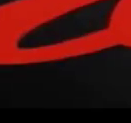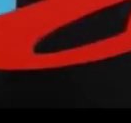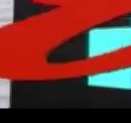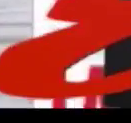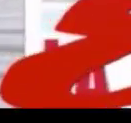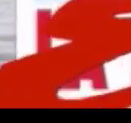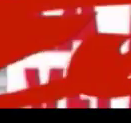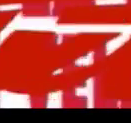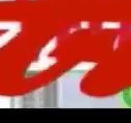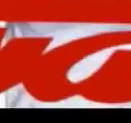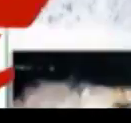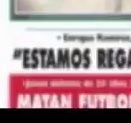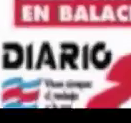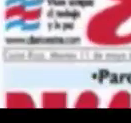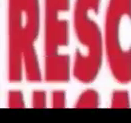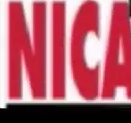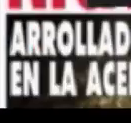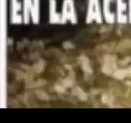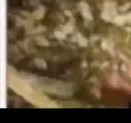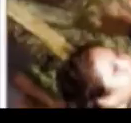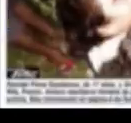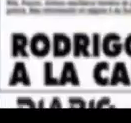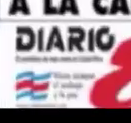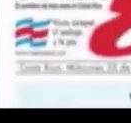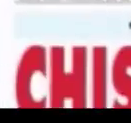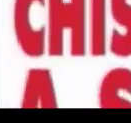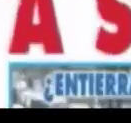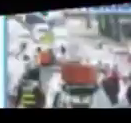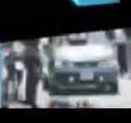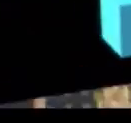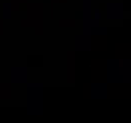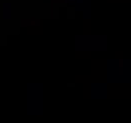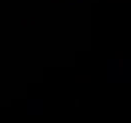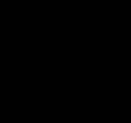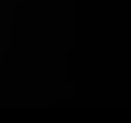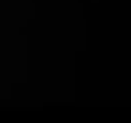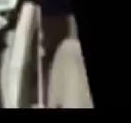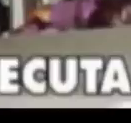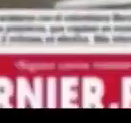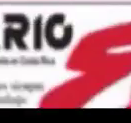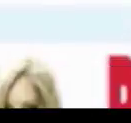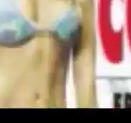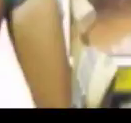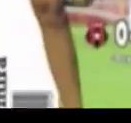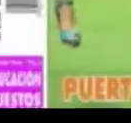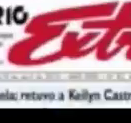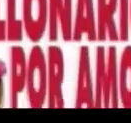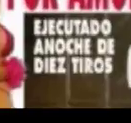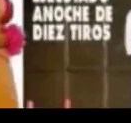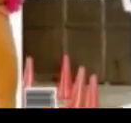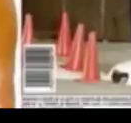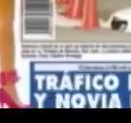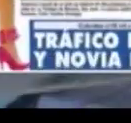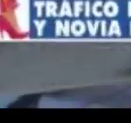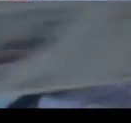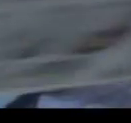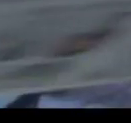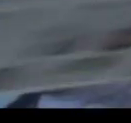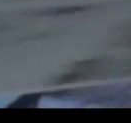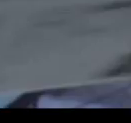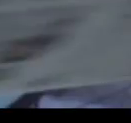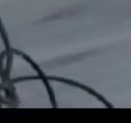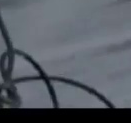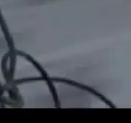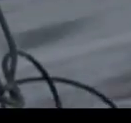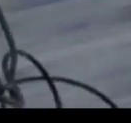Diario Extra, 37 años informando a Costa Rica, llevando la noticia hasta sus hogares de lunes a sábados. Y